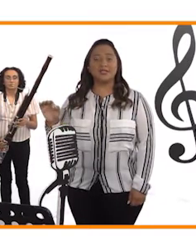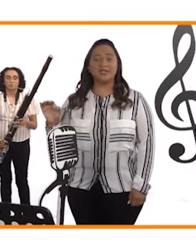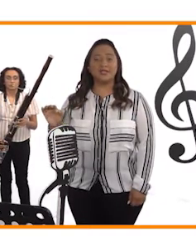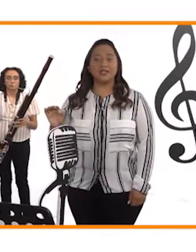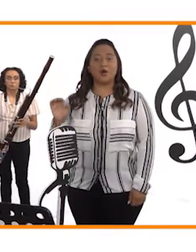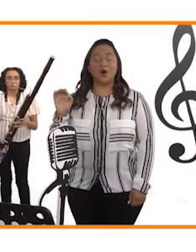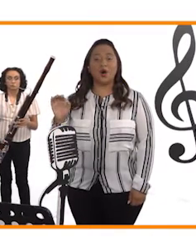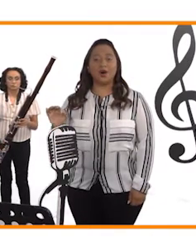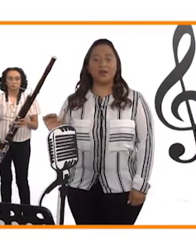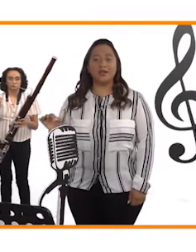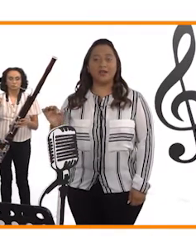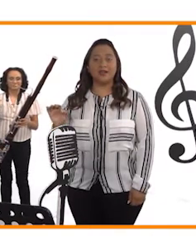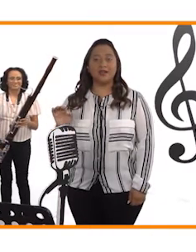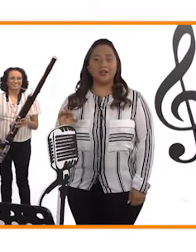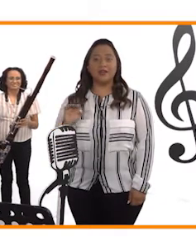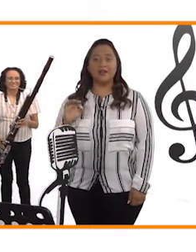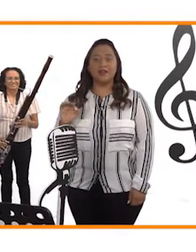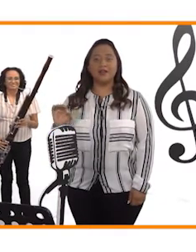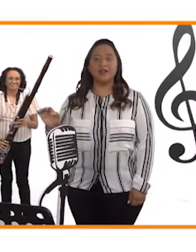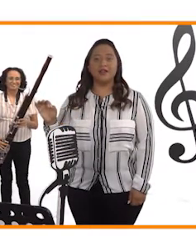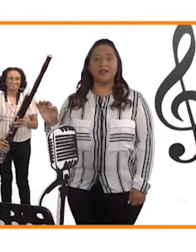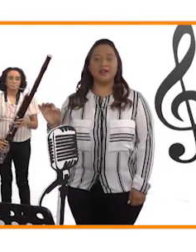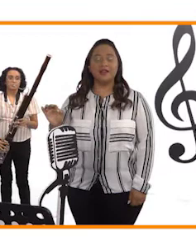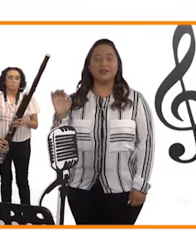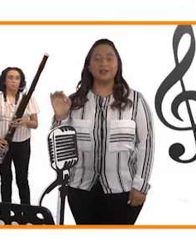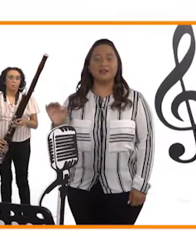Sol, si, do, re.